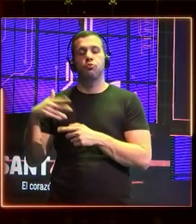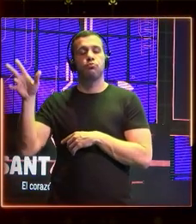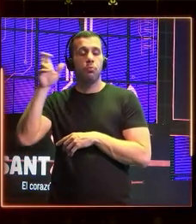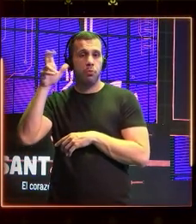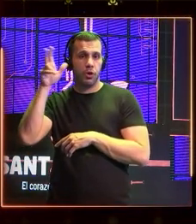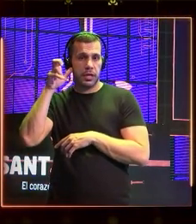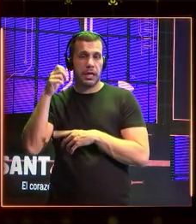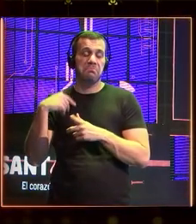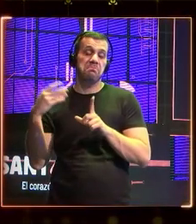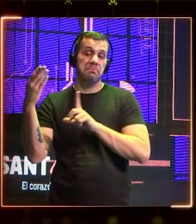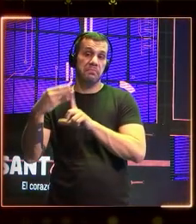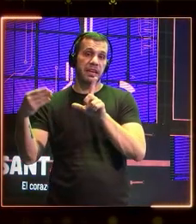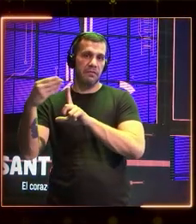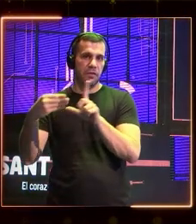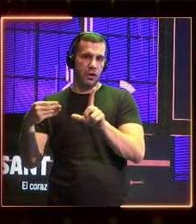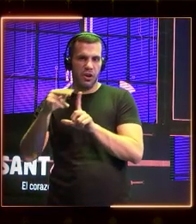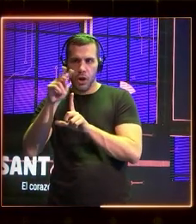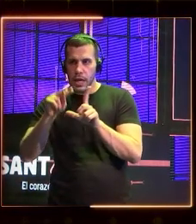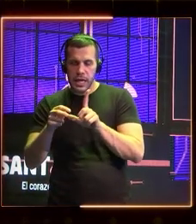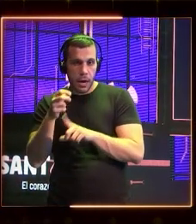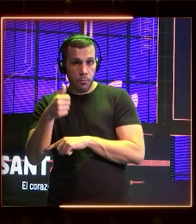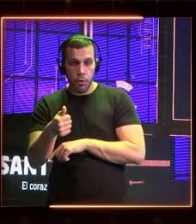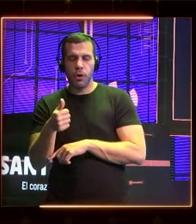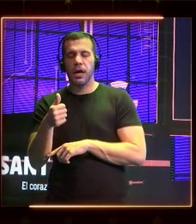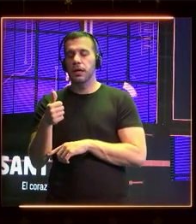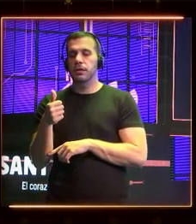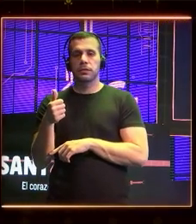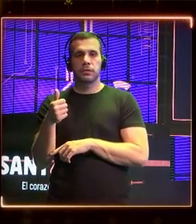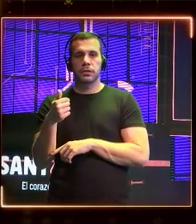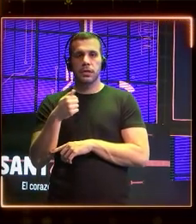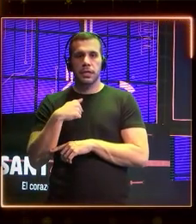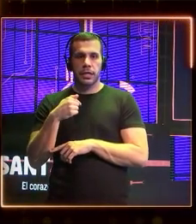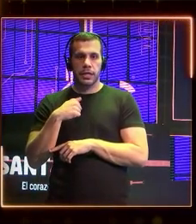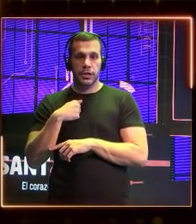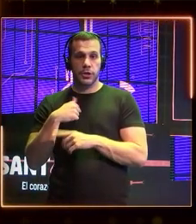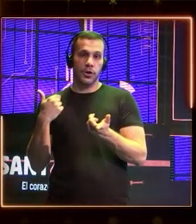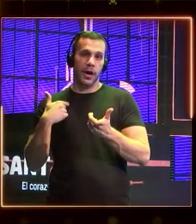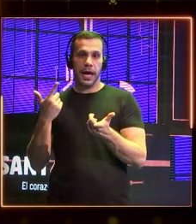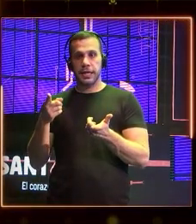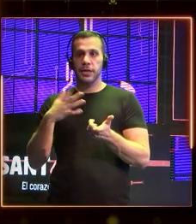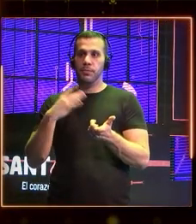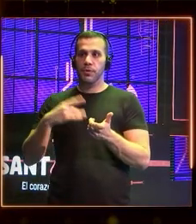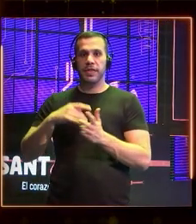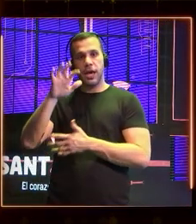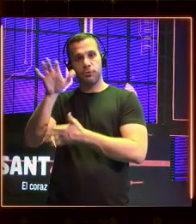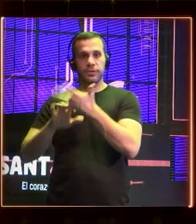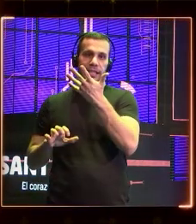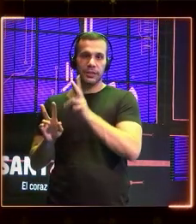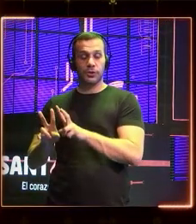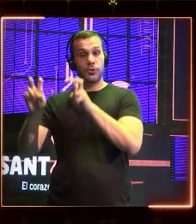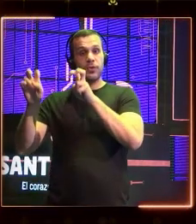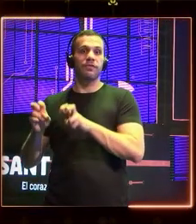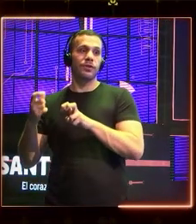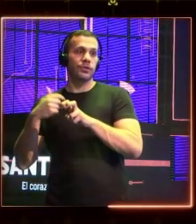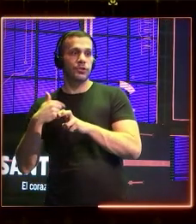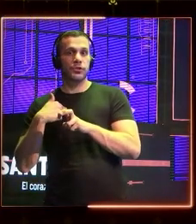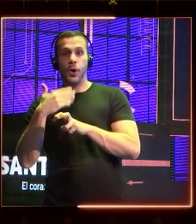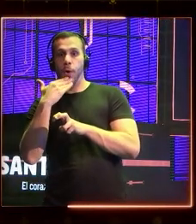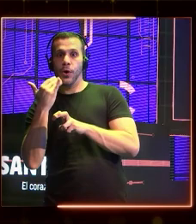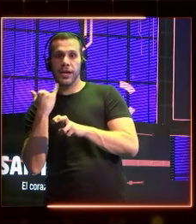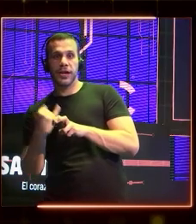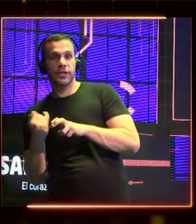gente que yo les enviaba un correo electrónico cuando ponía un post nuevo no habían no habían redes